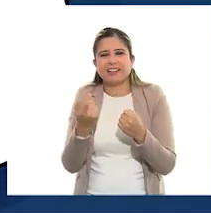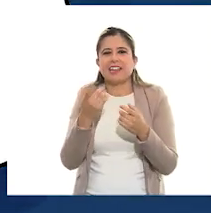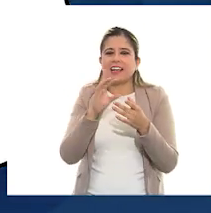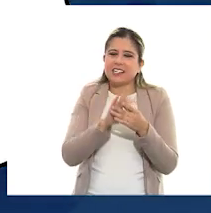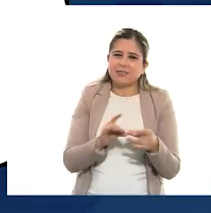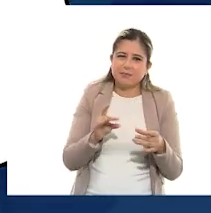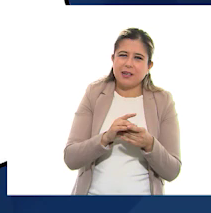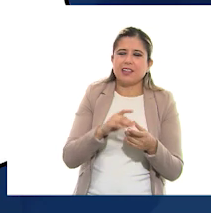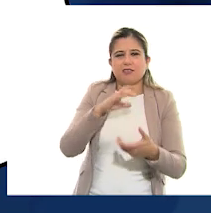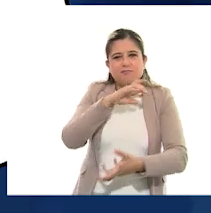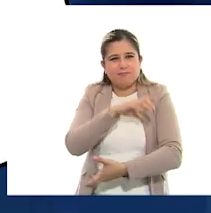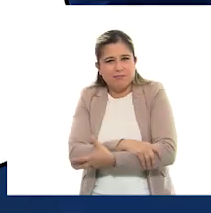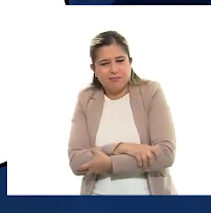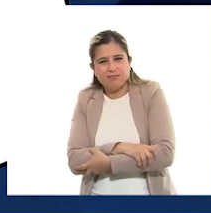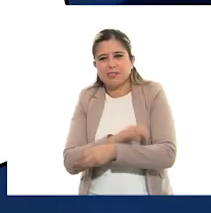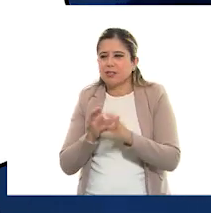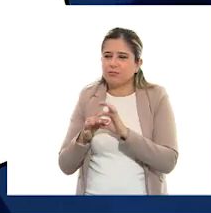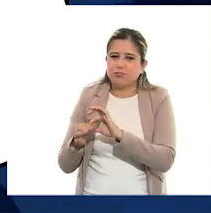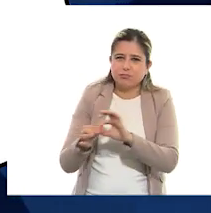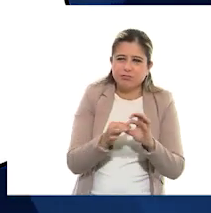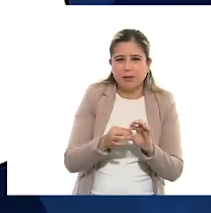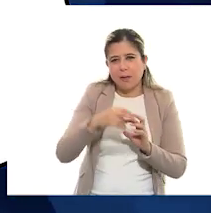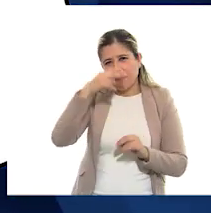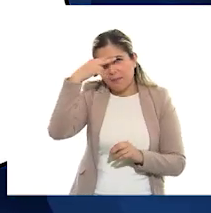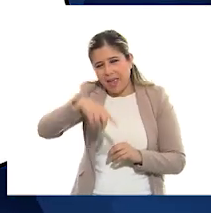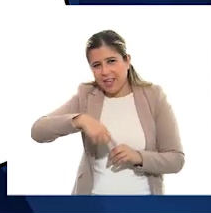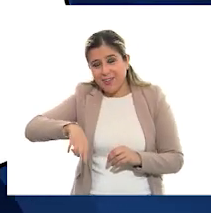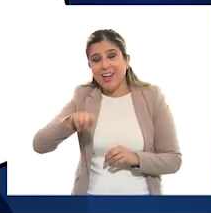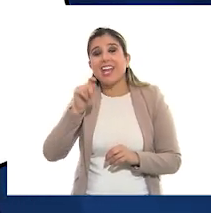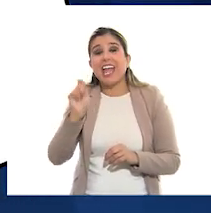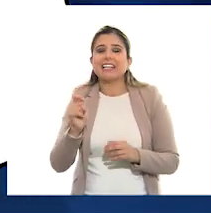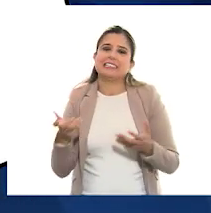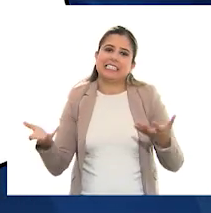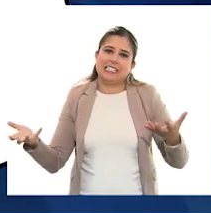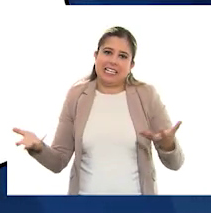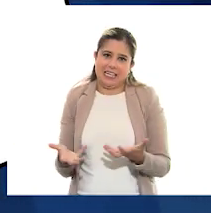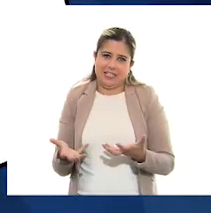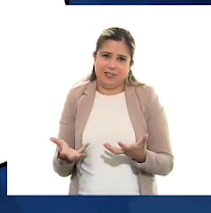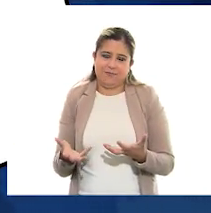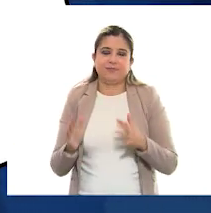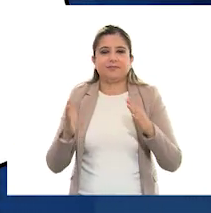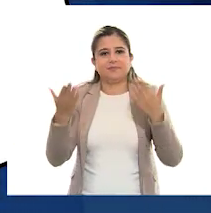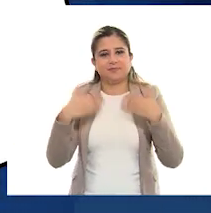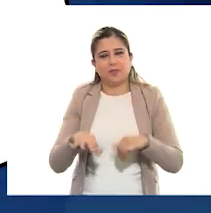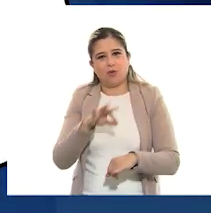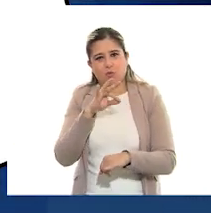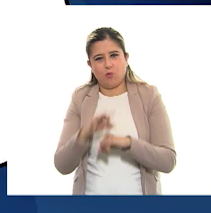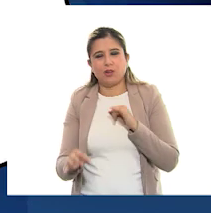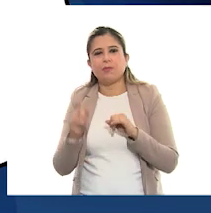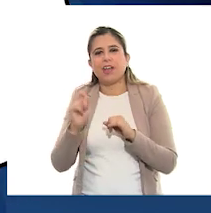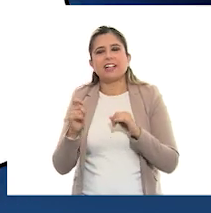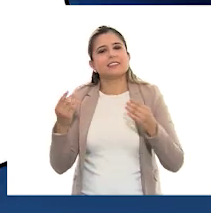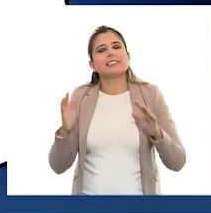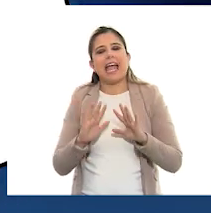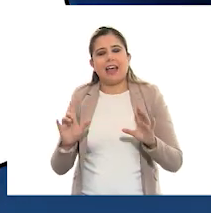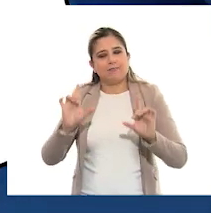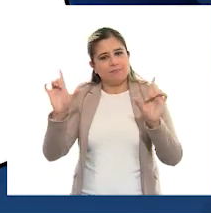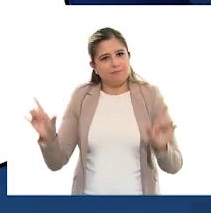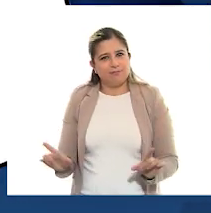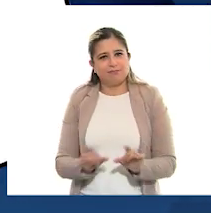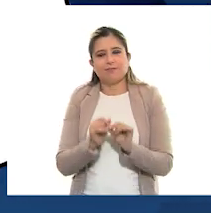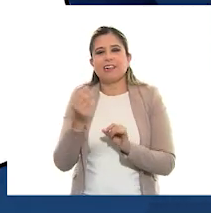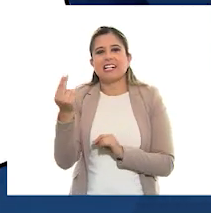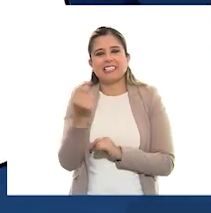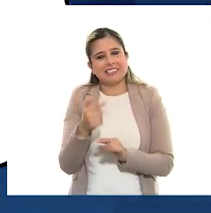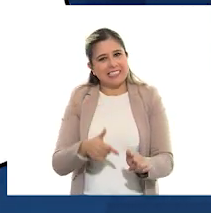sus compatriotas trabajando en México, es un hecho. Y por último, el cierre, donde afirma que